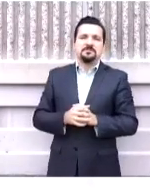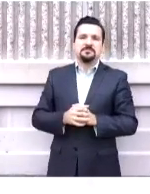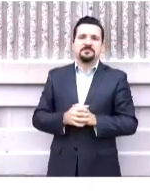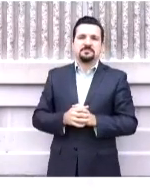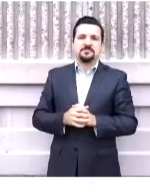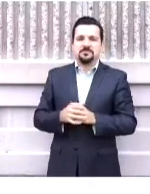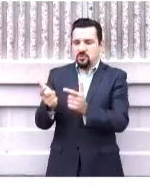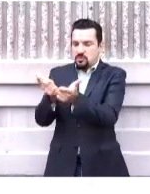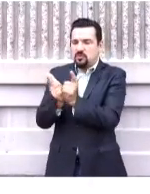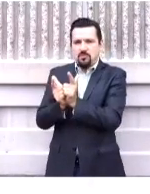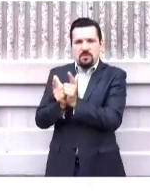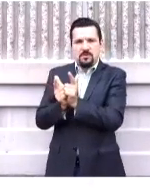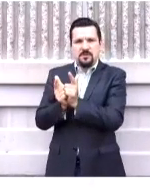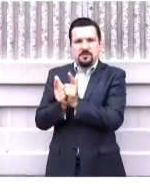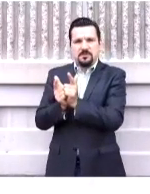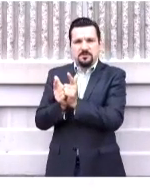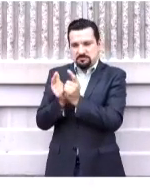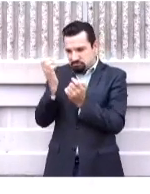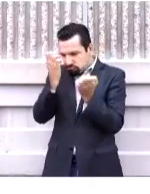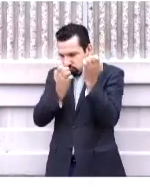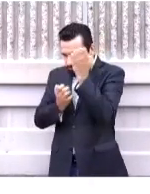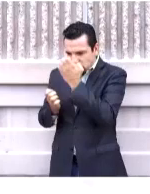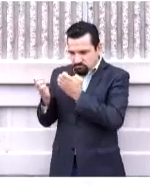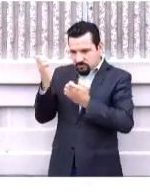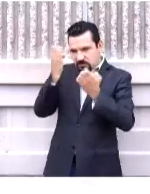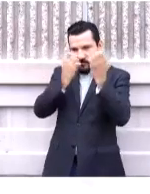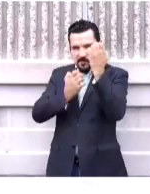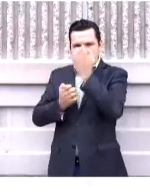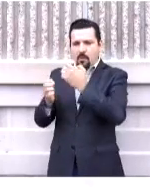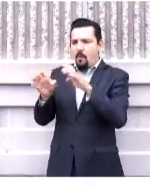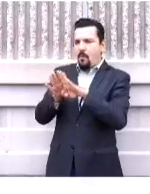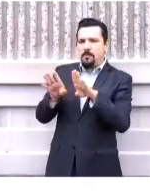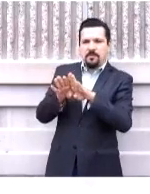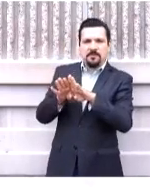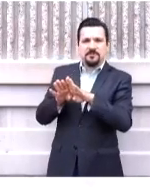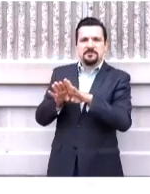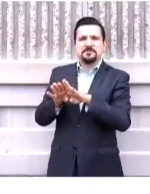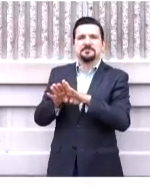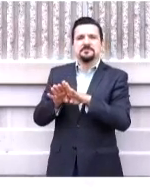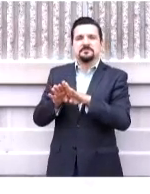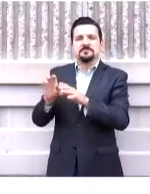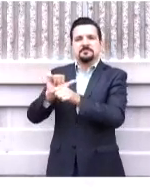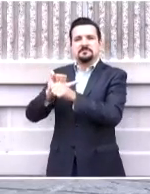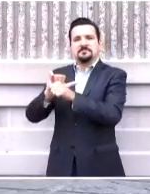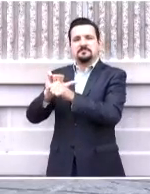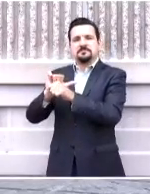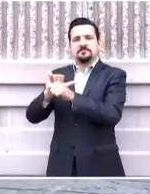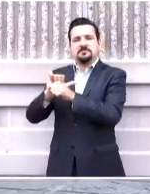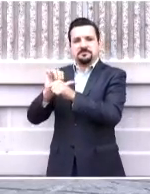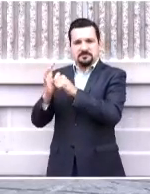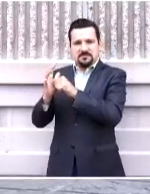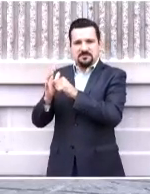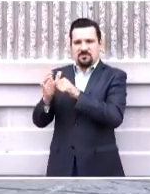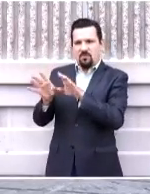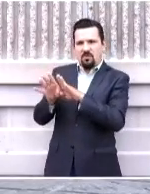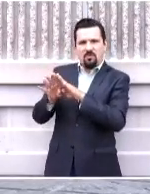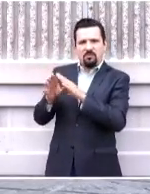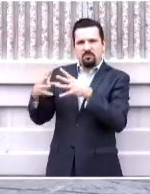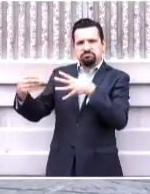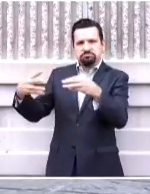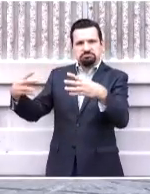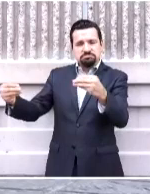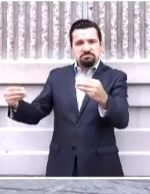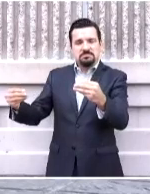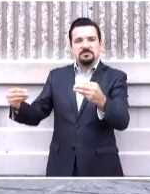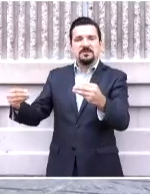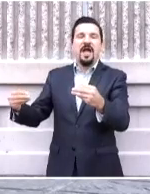el Comité de Evaluación del Comportamiento del Coronavirus, encabezado por la señora